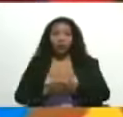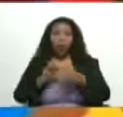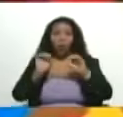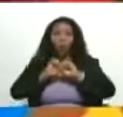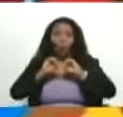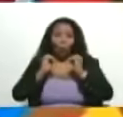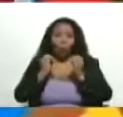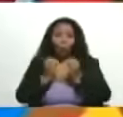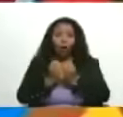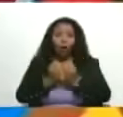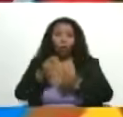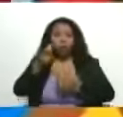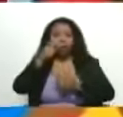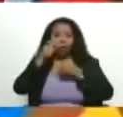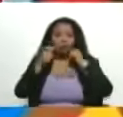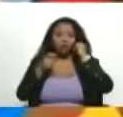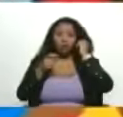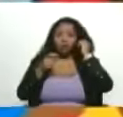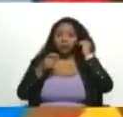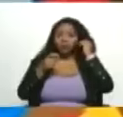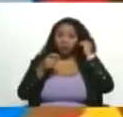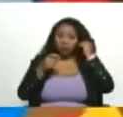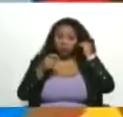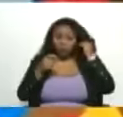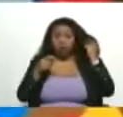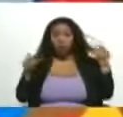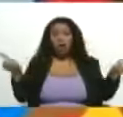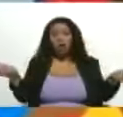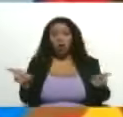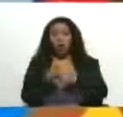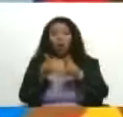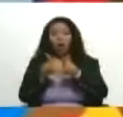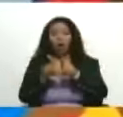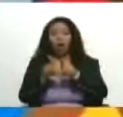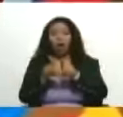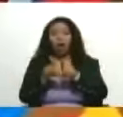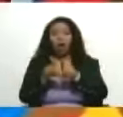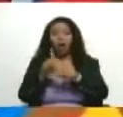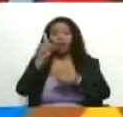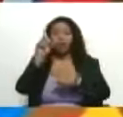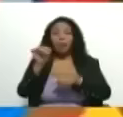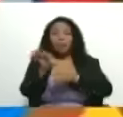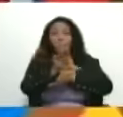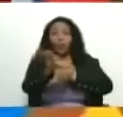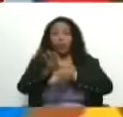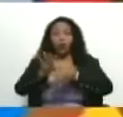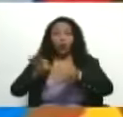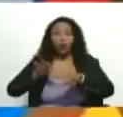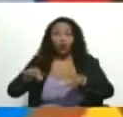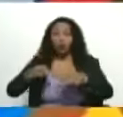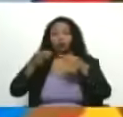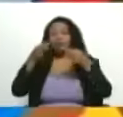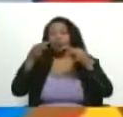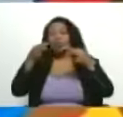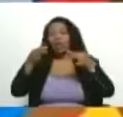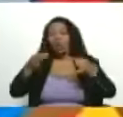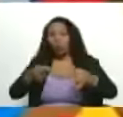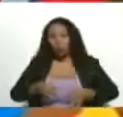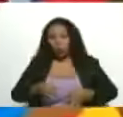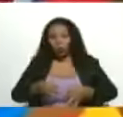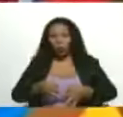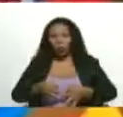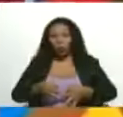organización y seguridad. Igual va para los municipios y seguramente igual